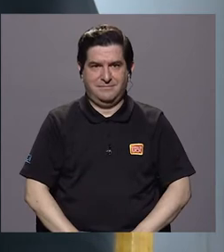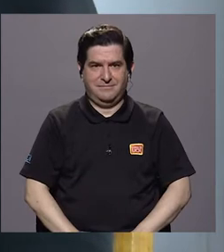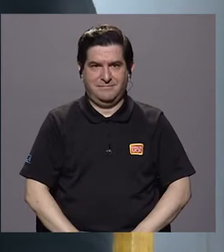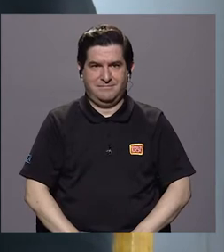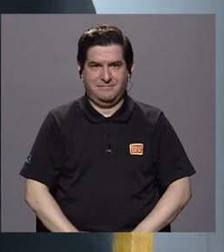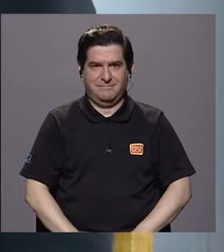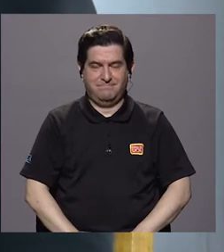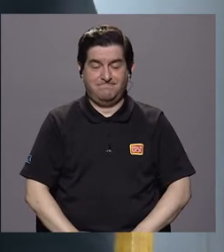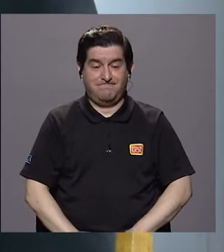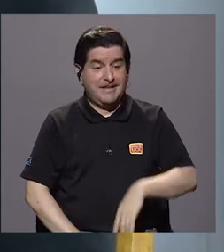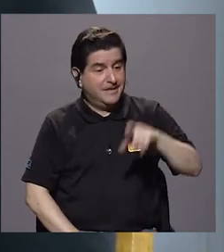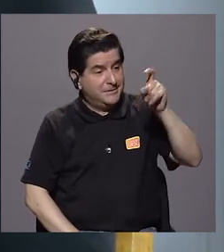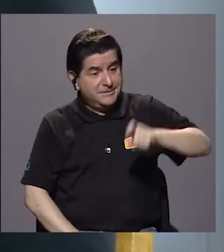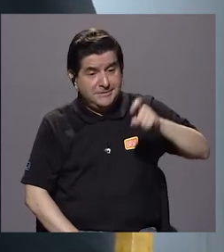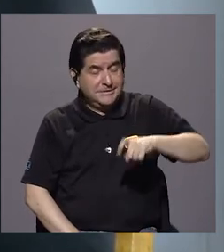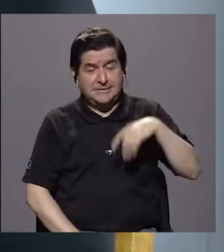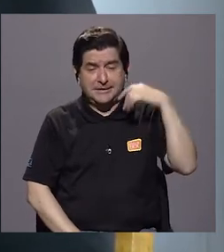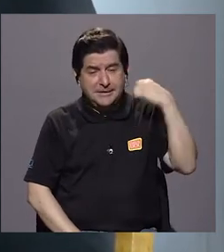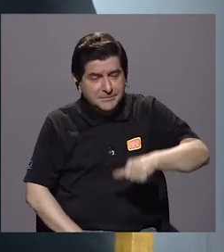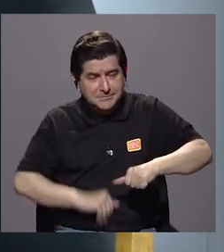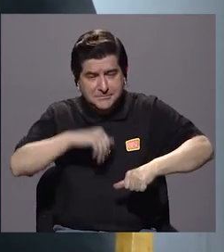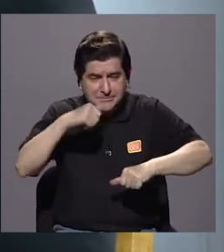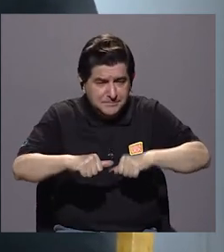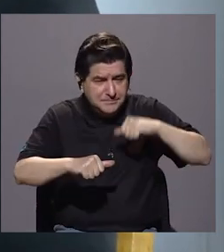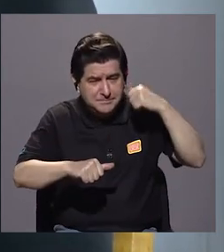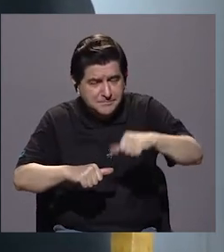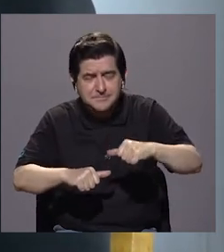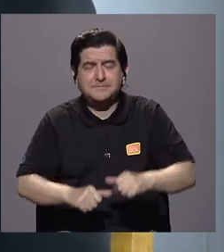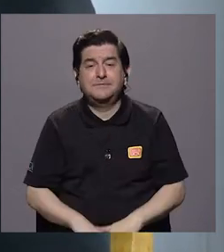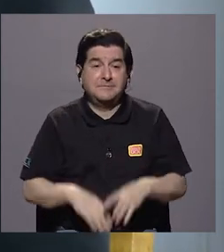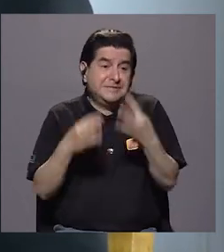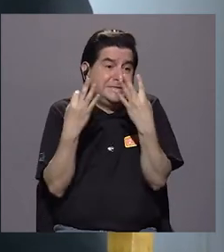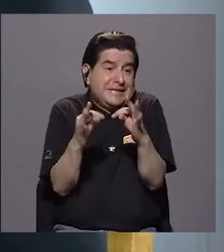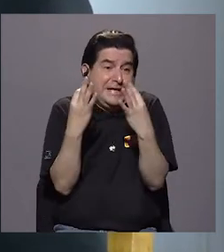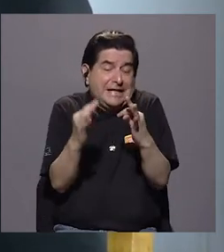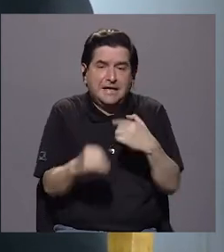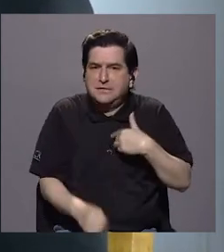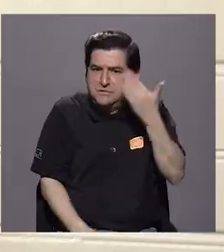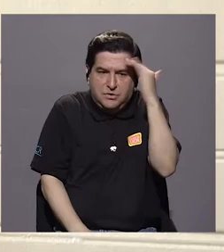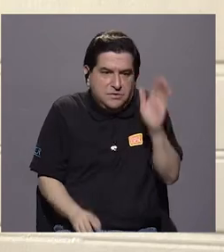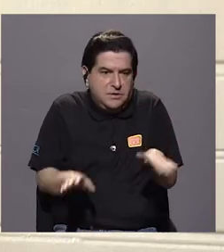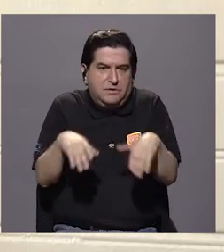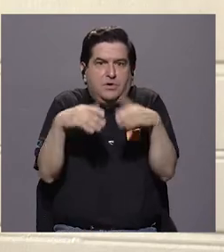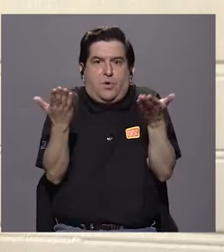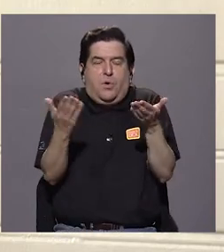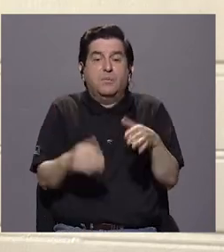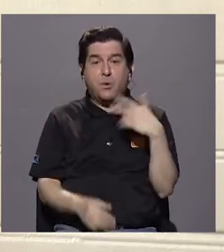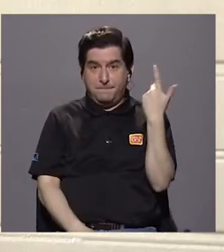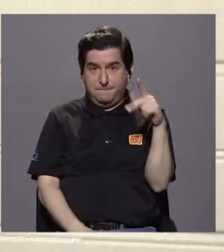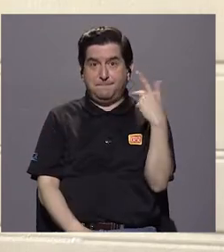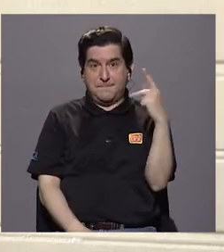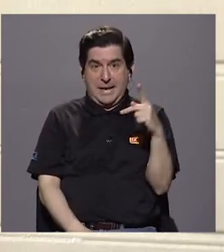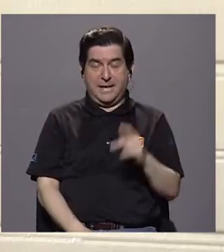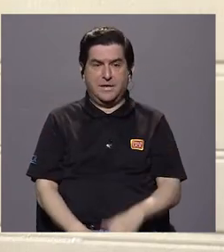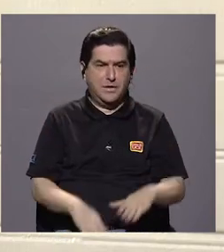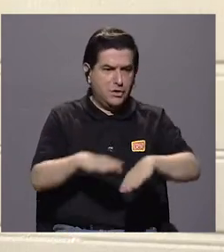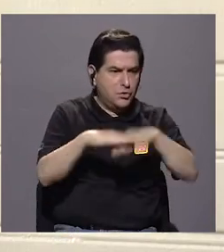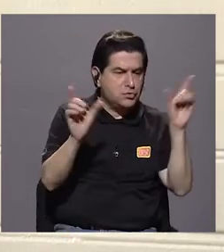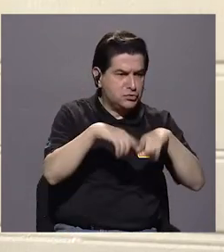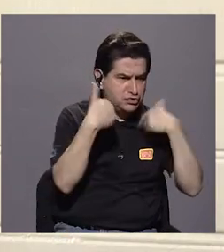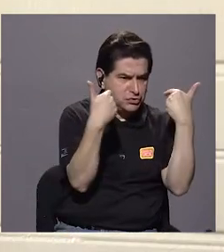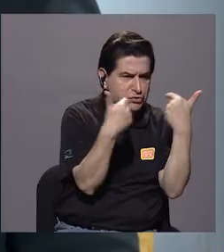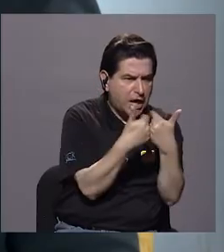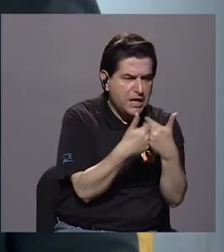Pues hay que emprender, hay que echarse al agua. Yo no sabía cómo me iba a ir, era un riesgo. Salir de un grupo, de una agrupación